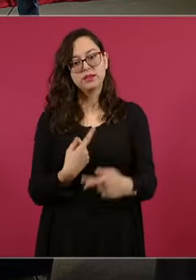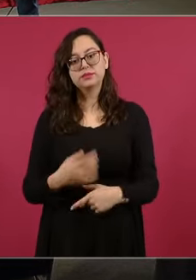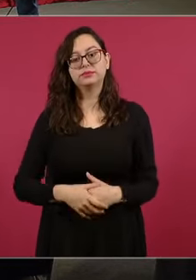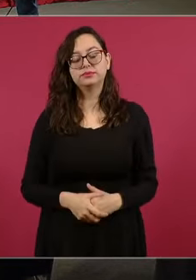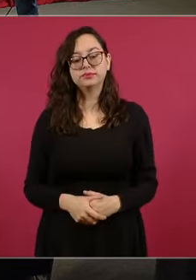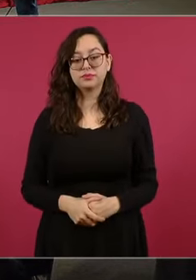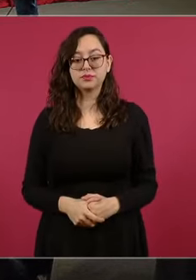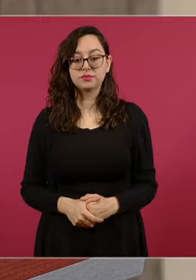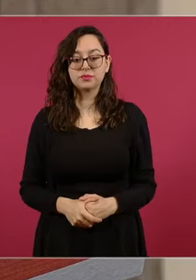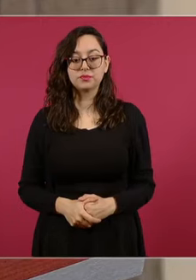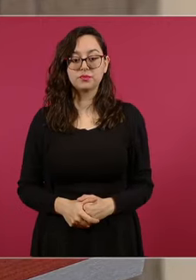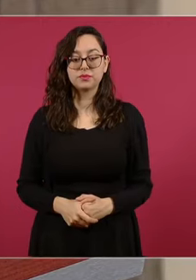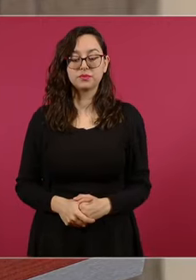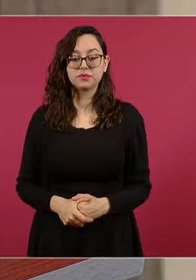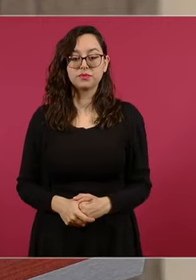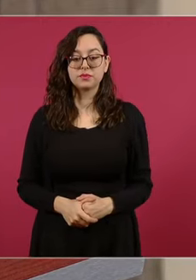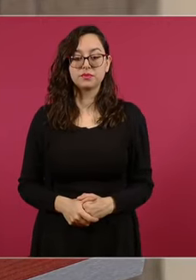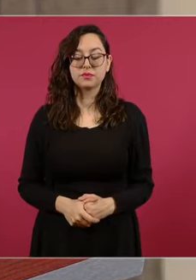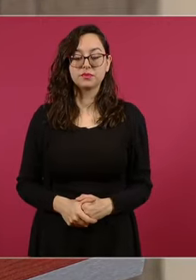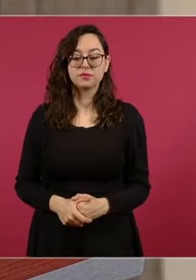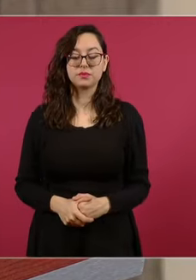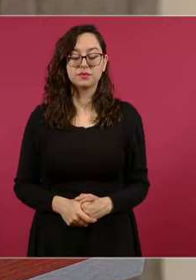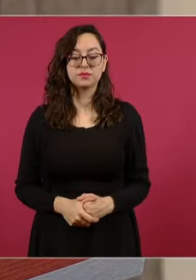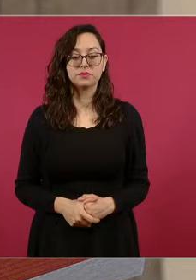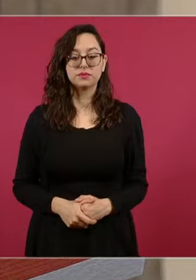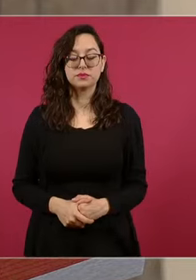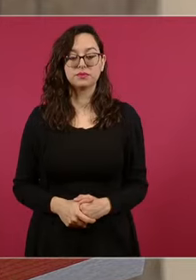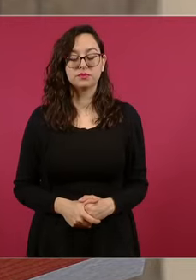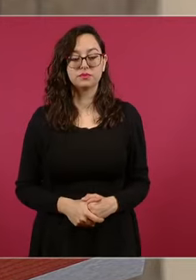A partir del segundo.